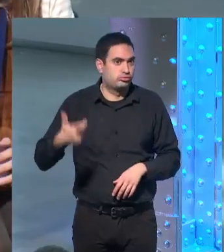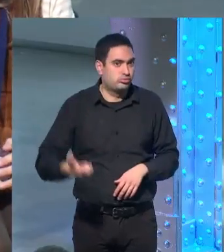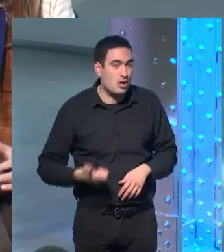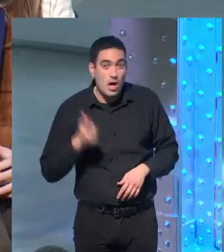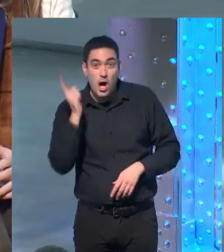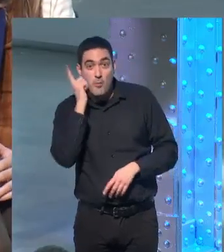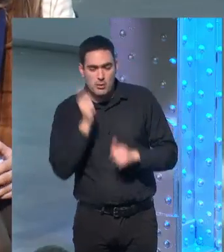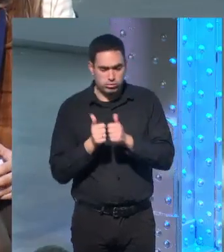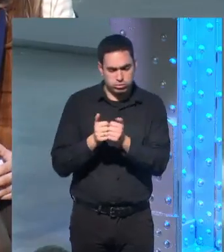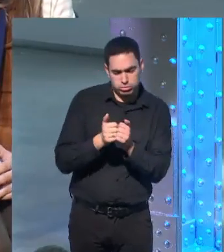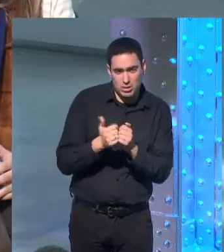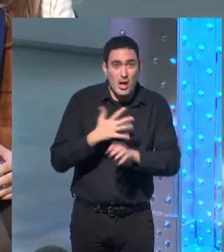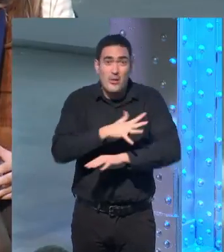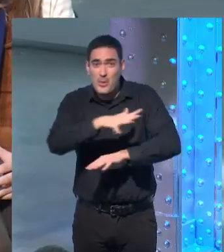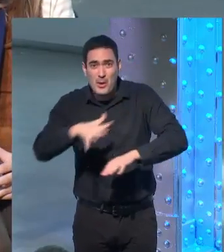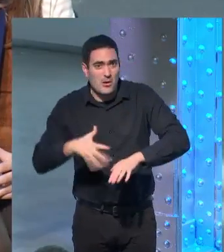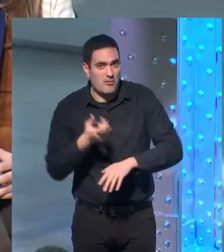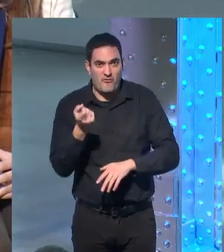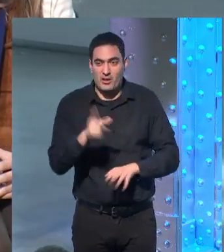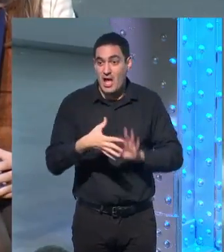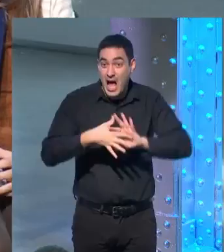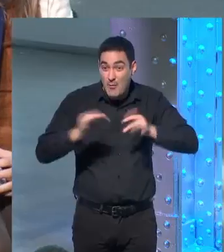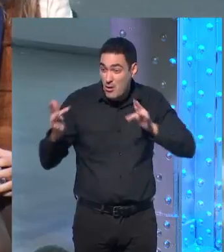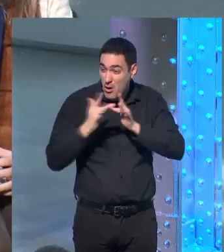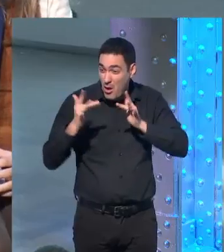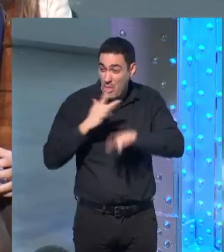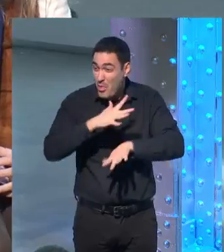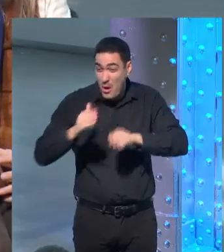el móvil hablando con mis amigos, ni nada así.